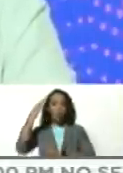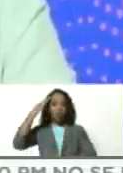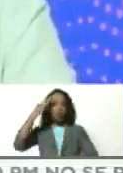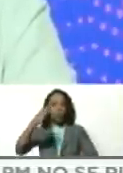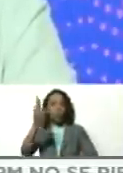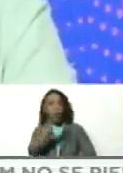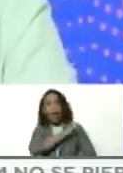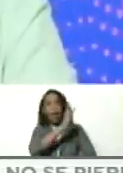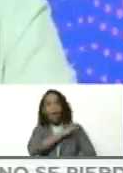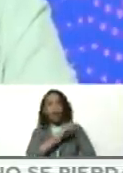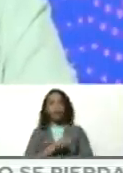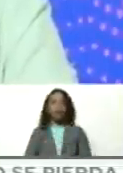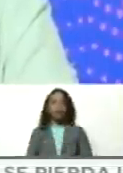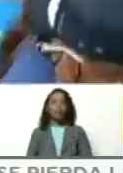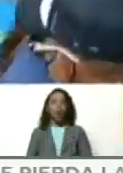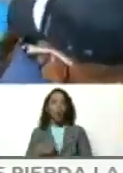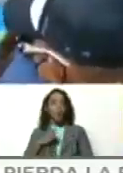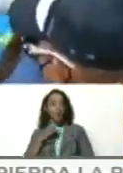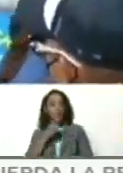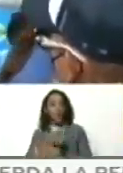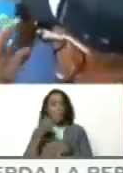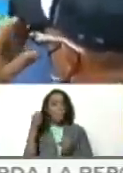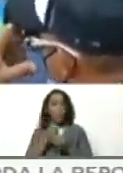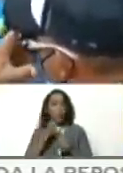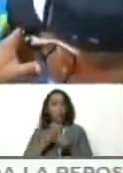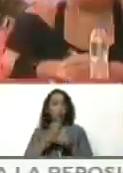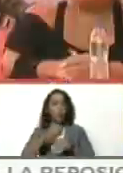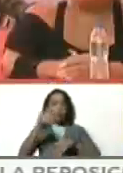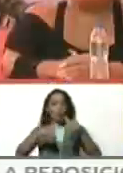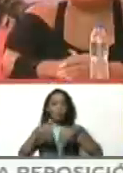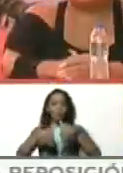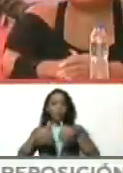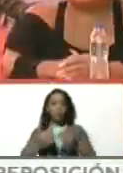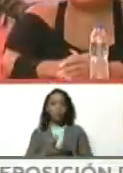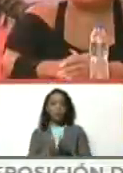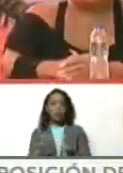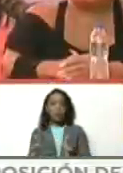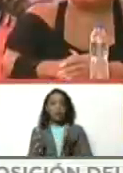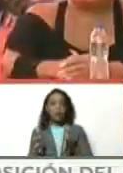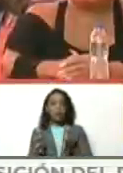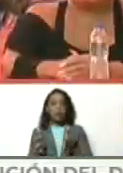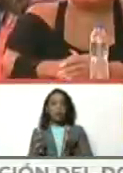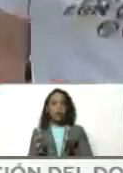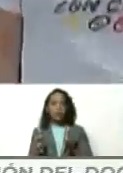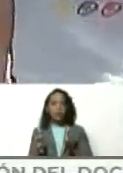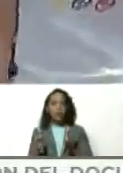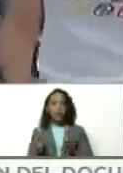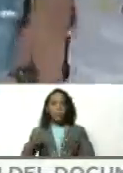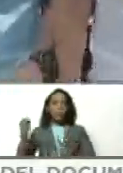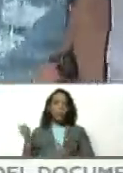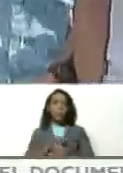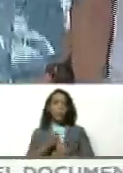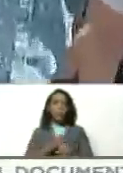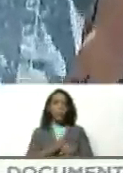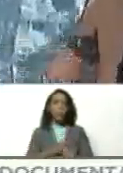jefa fue a la batalla electoral y ganó por paliza con